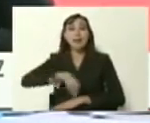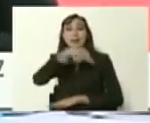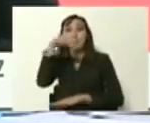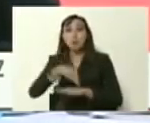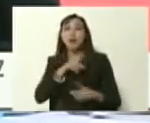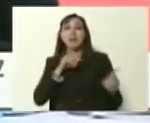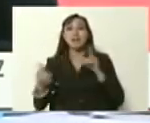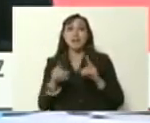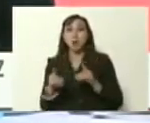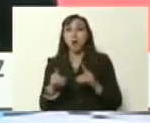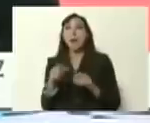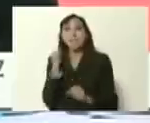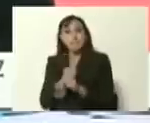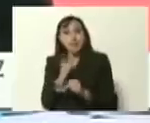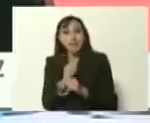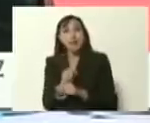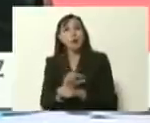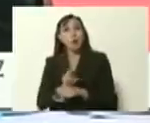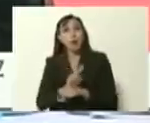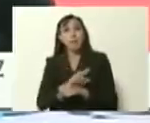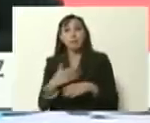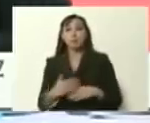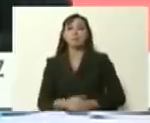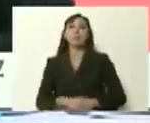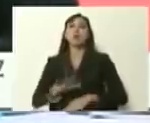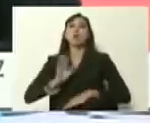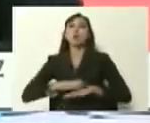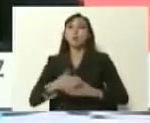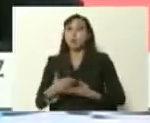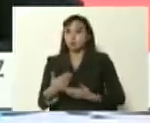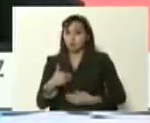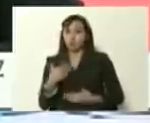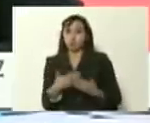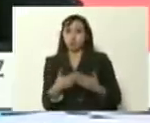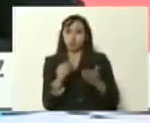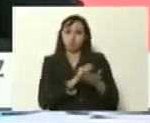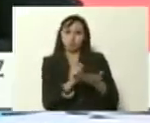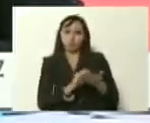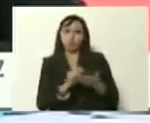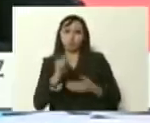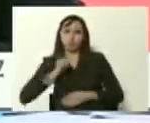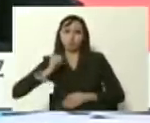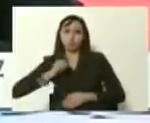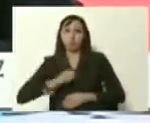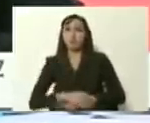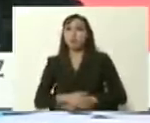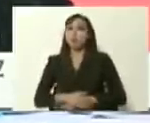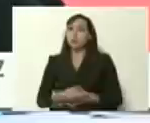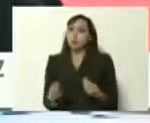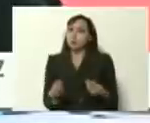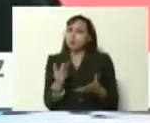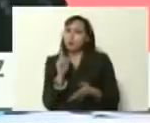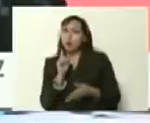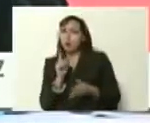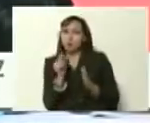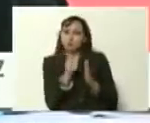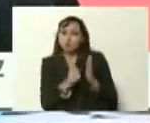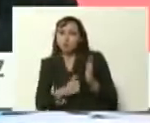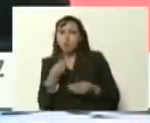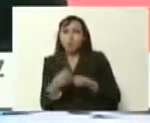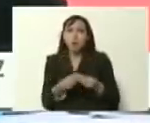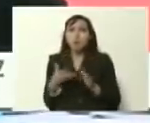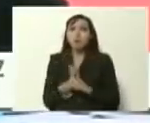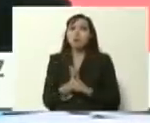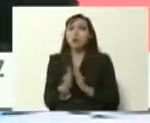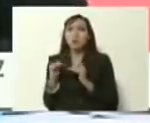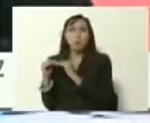que trabajen rápidamente, porque yo noté varias propuestas. Muchas de ellas creo que son comunes por